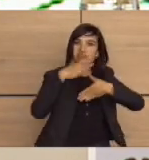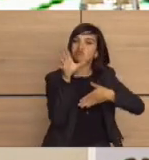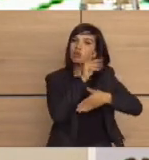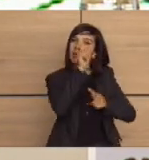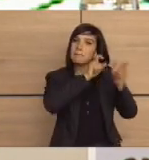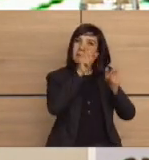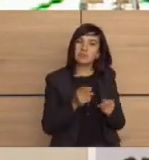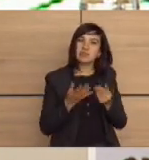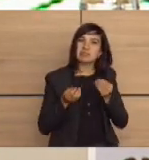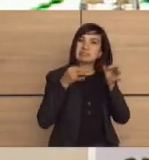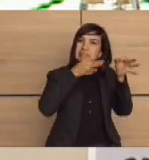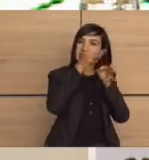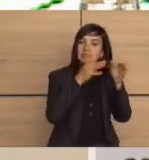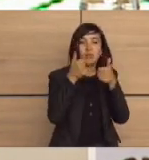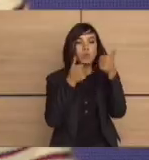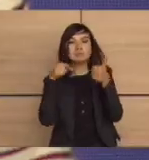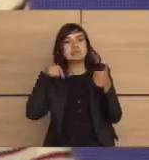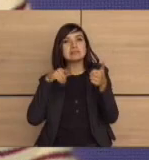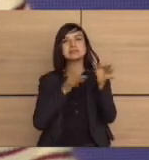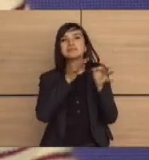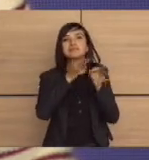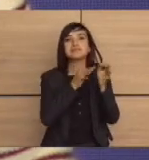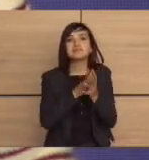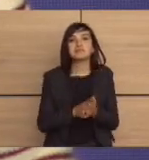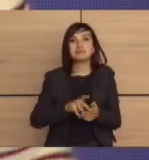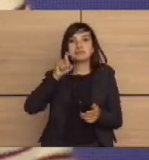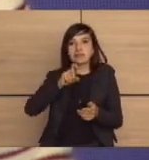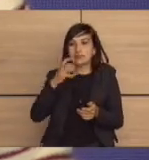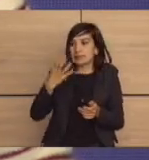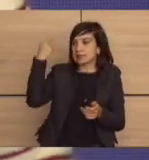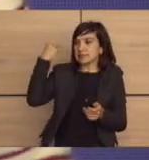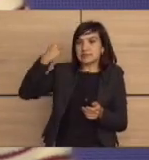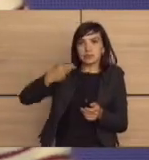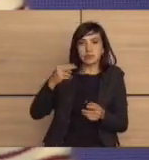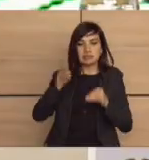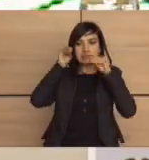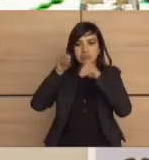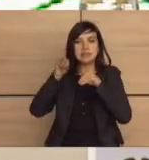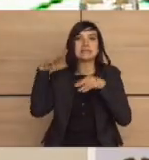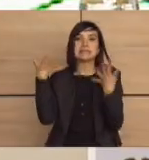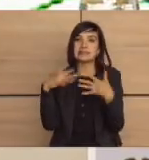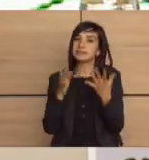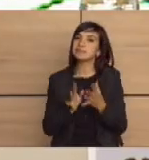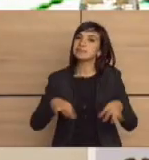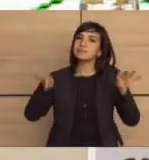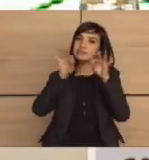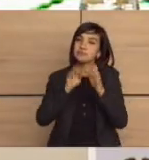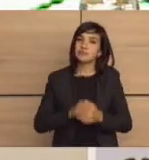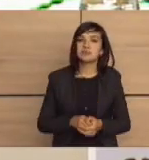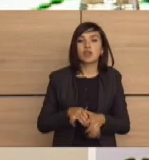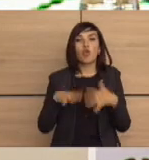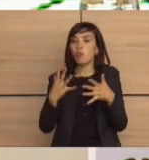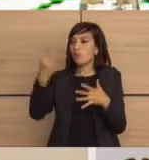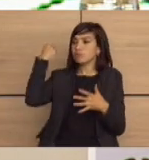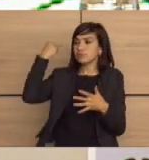en algo que resulta fundamental, y es que es una formación en historia. La formación en historia es una formación para explicar el